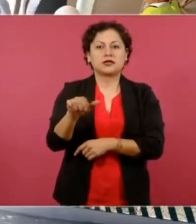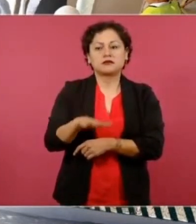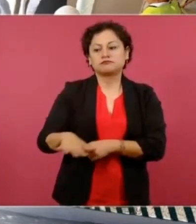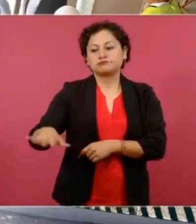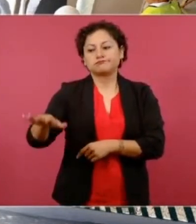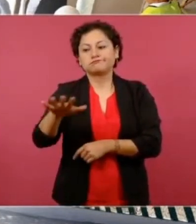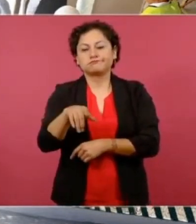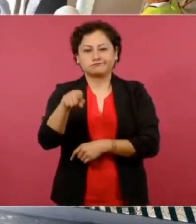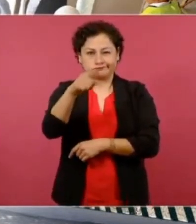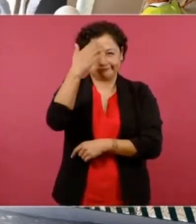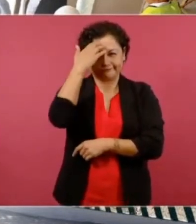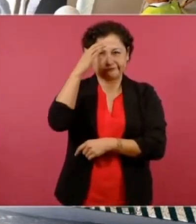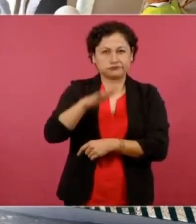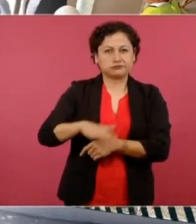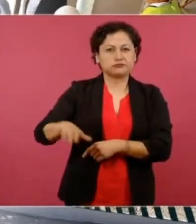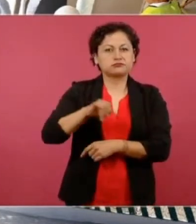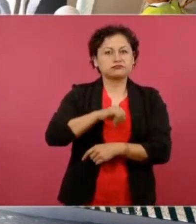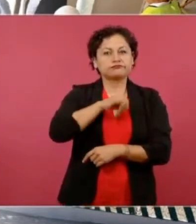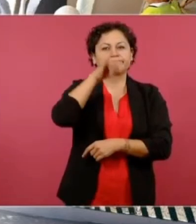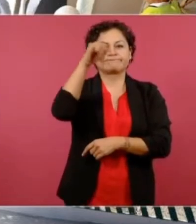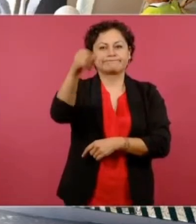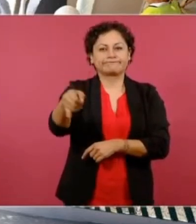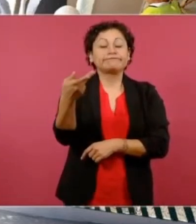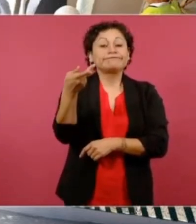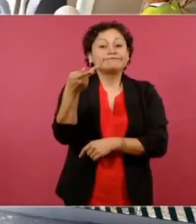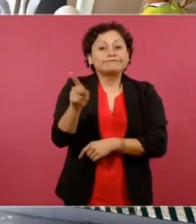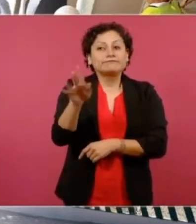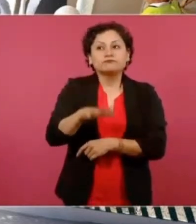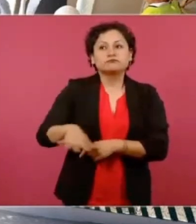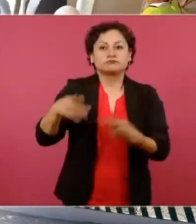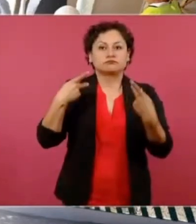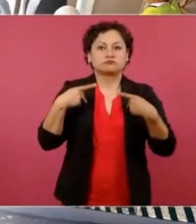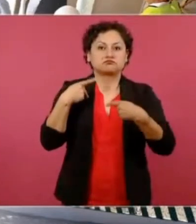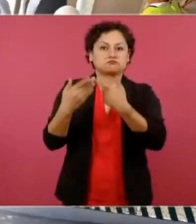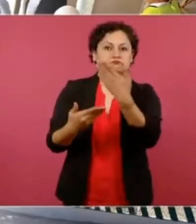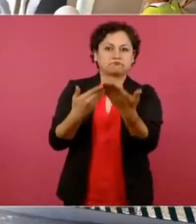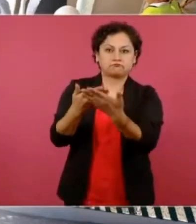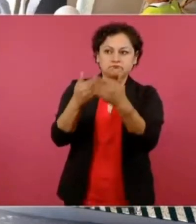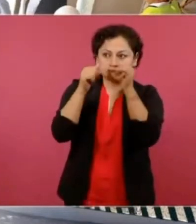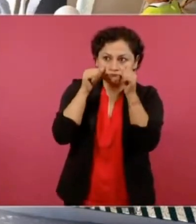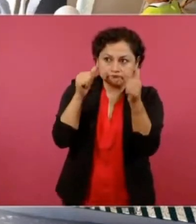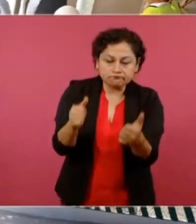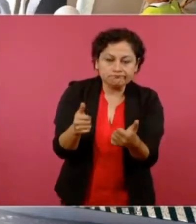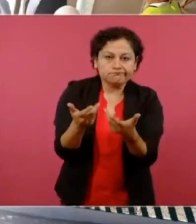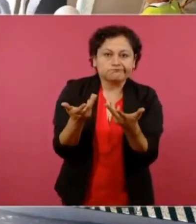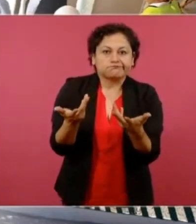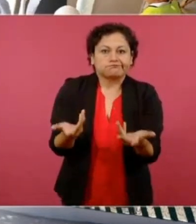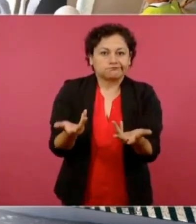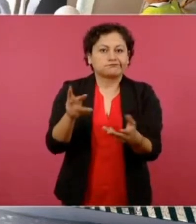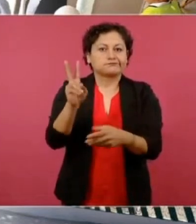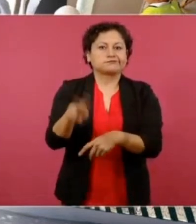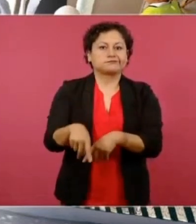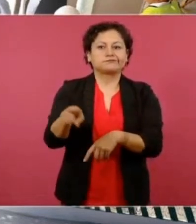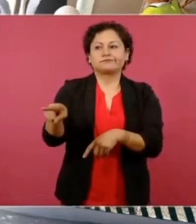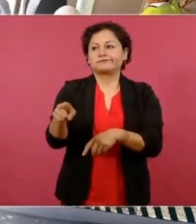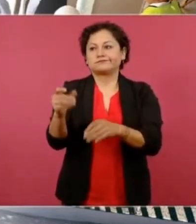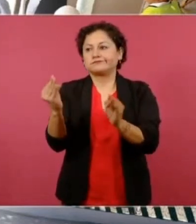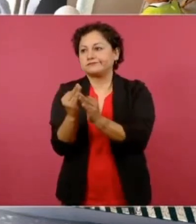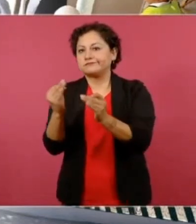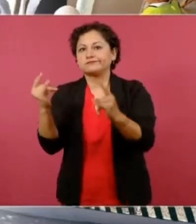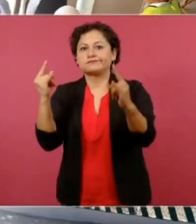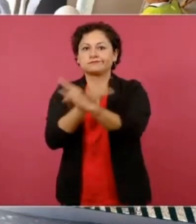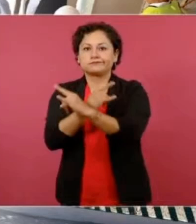muy apartada y donde si no se tiene atención por parte de una institución pública, pues lo que queda es la carretera y